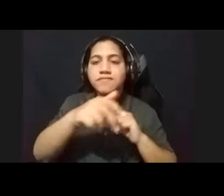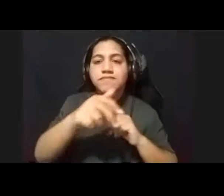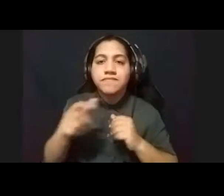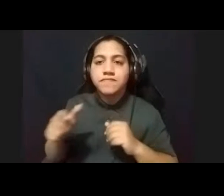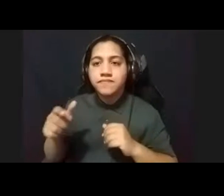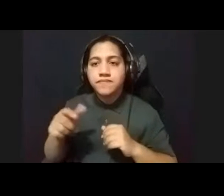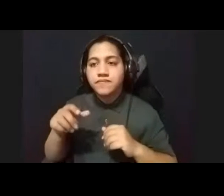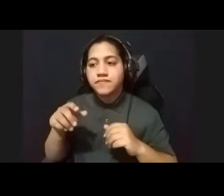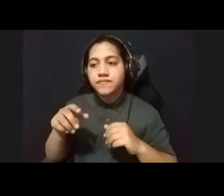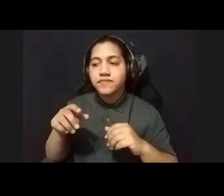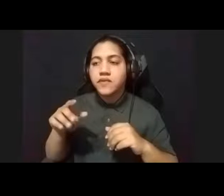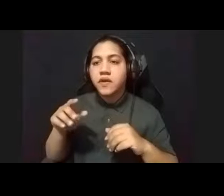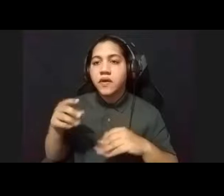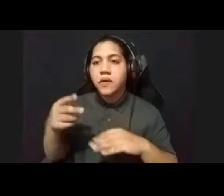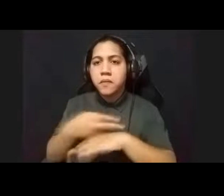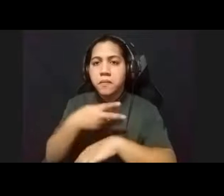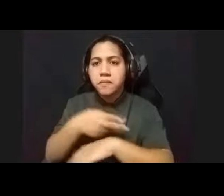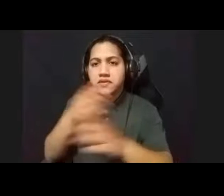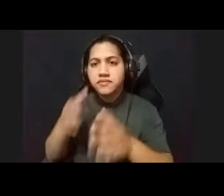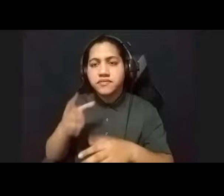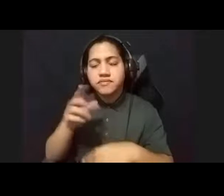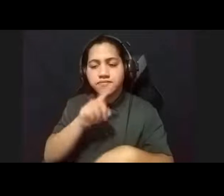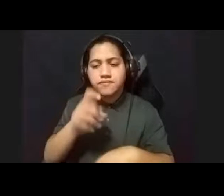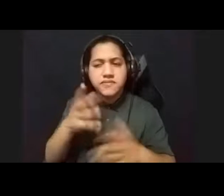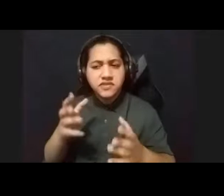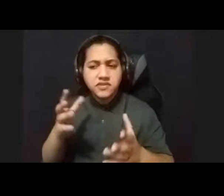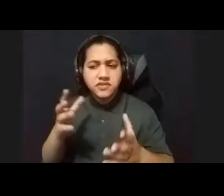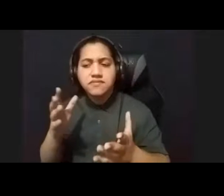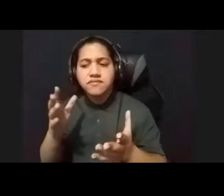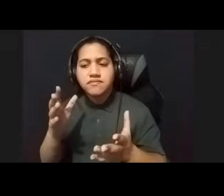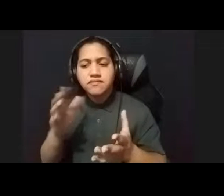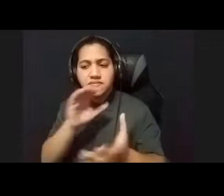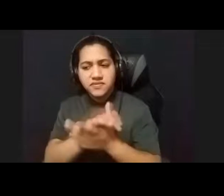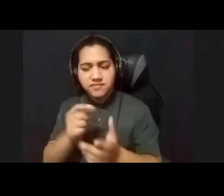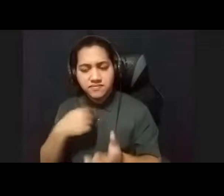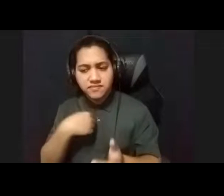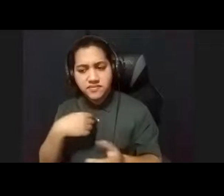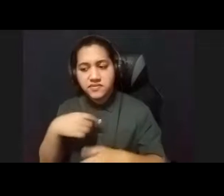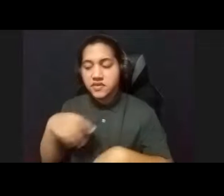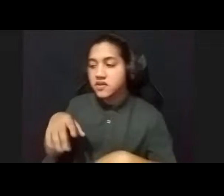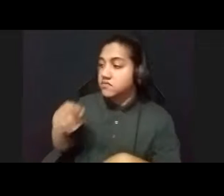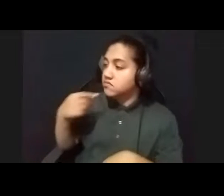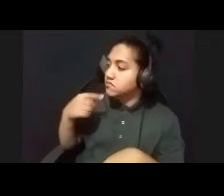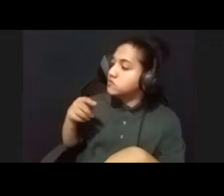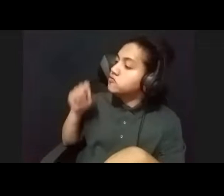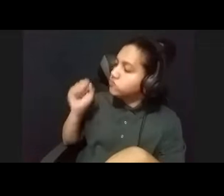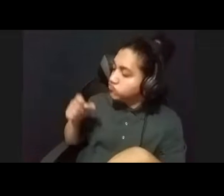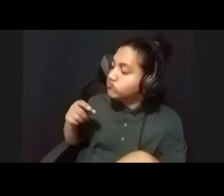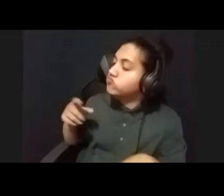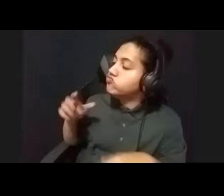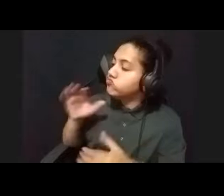y le preguntó, ¿te quieres casar conmigo? Y el pastor le dijo, sí, me casaré